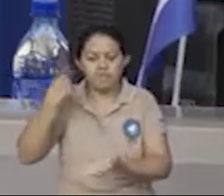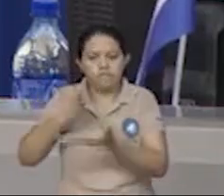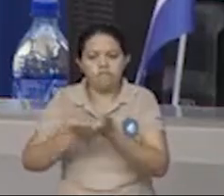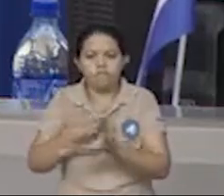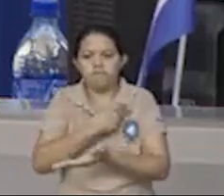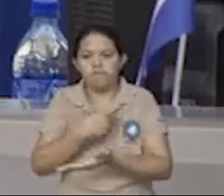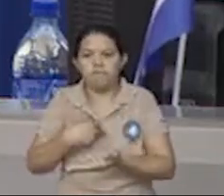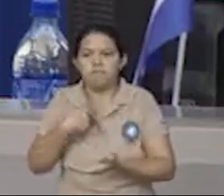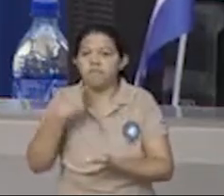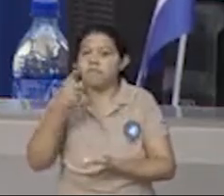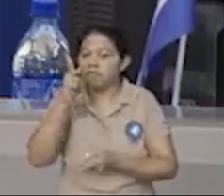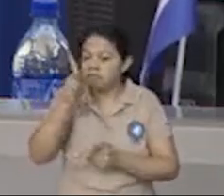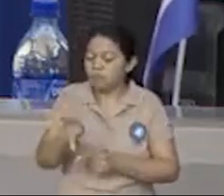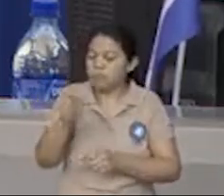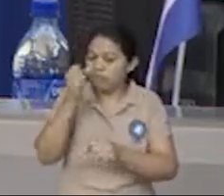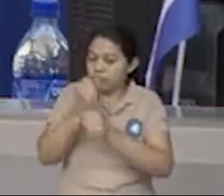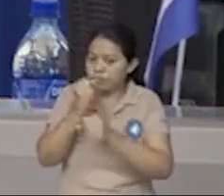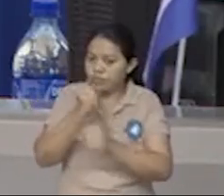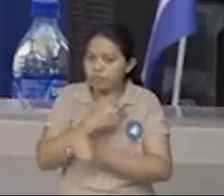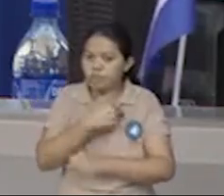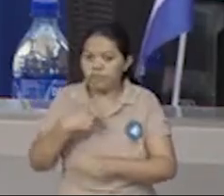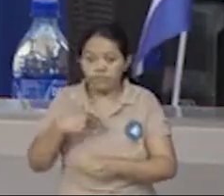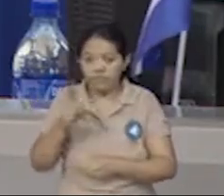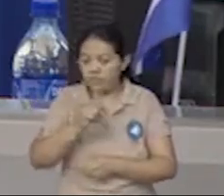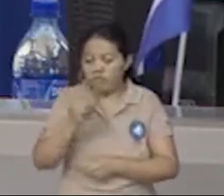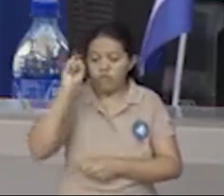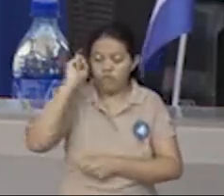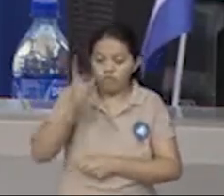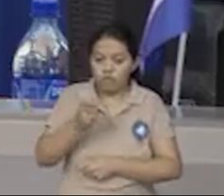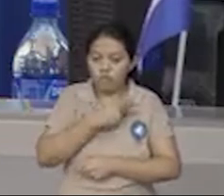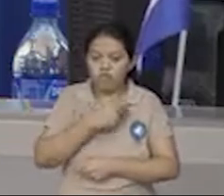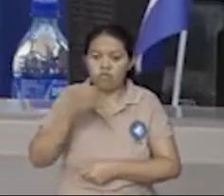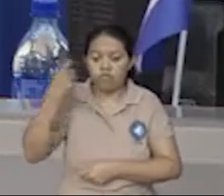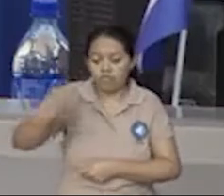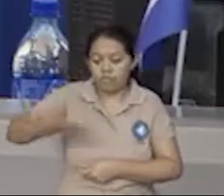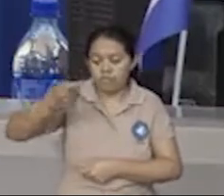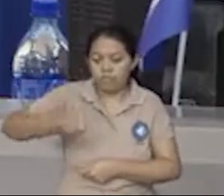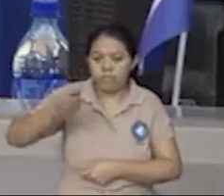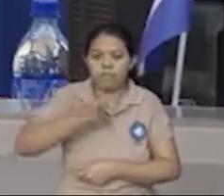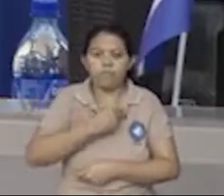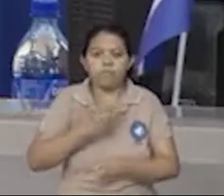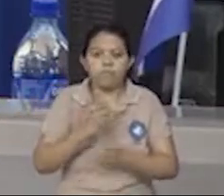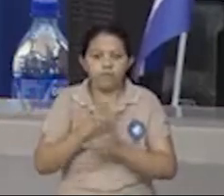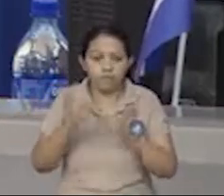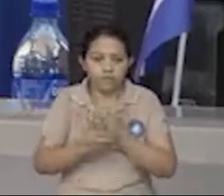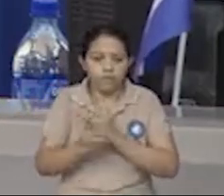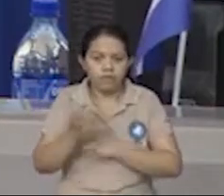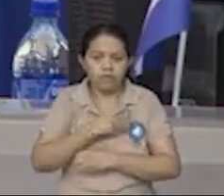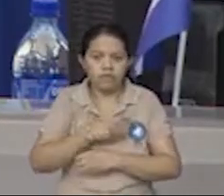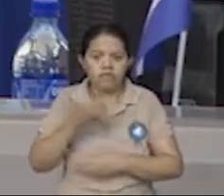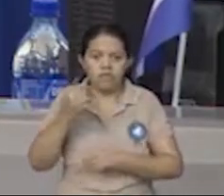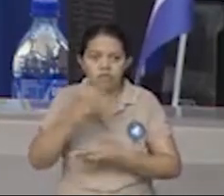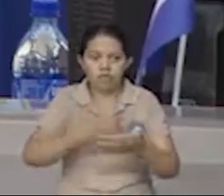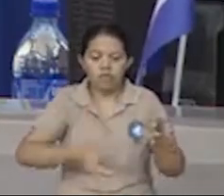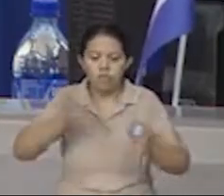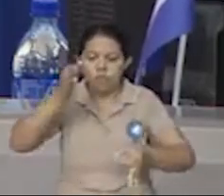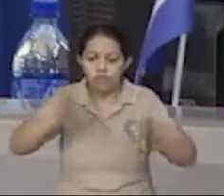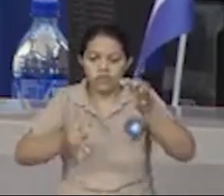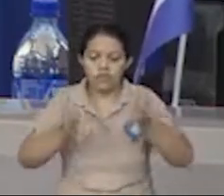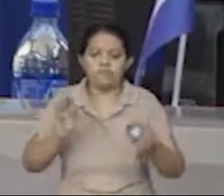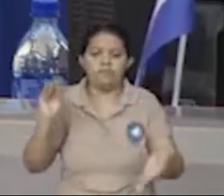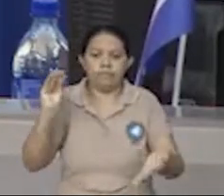al régimen disciplinario en que incurran los profesionales del derecho y los funcionarios de carrera